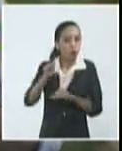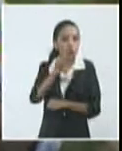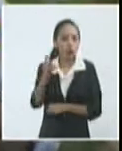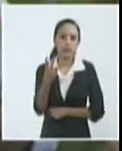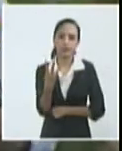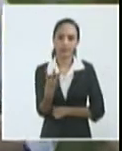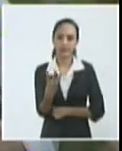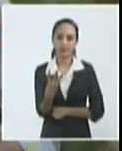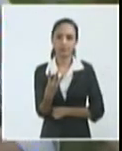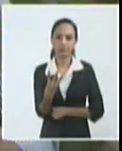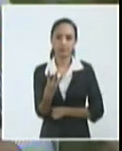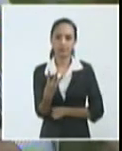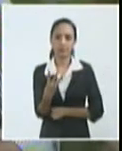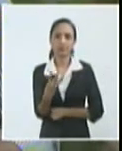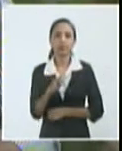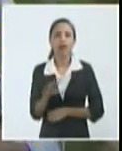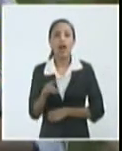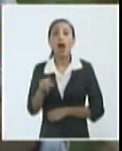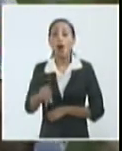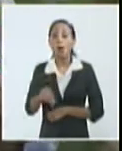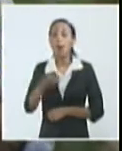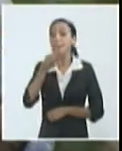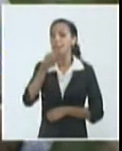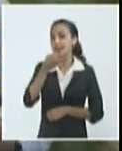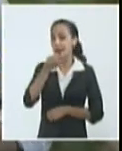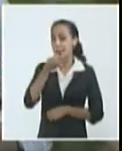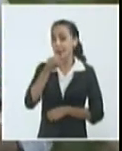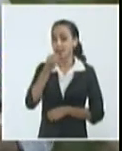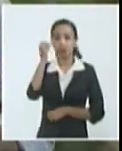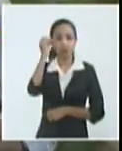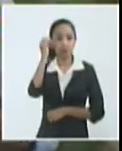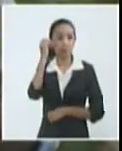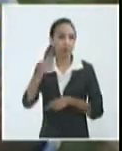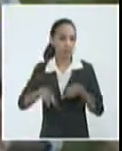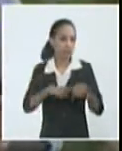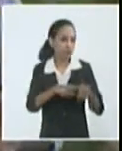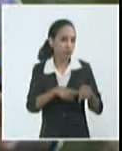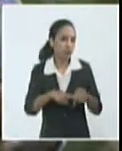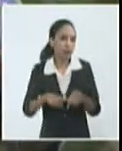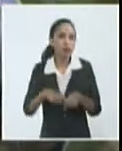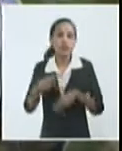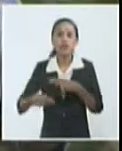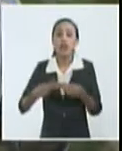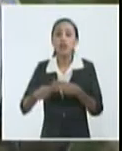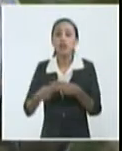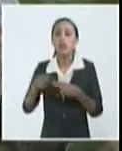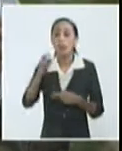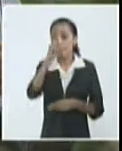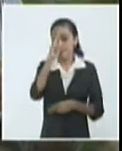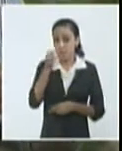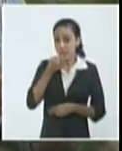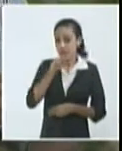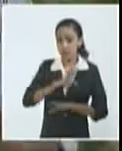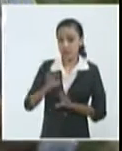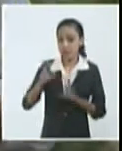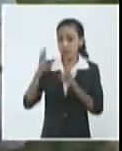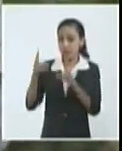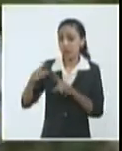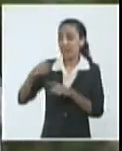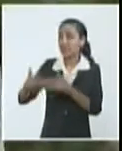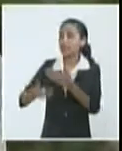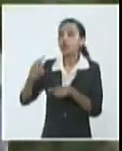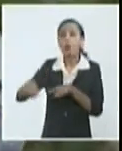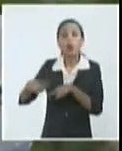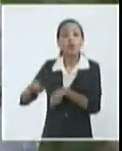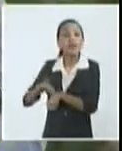han desarrollado medicamentos innovadores, se han aplicado, y es también innovación, medicamentos que ya tenían resultado en el tratamiento de otras enfermedades en